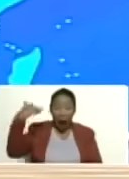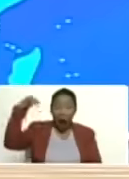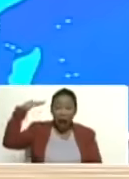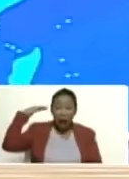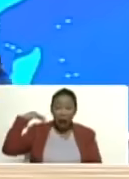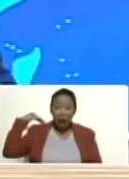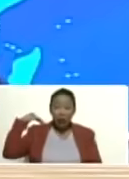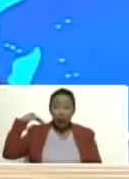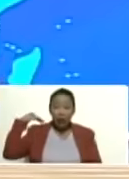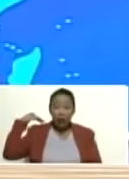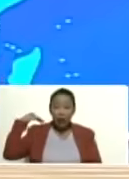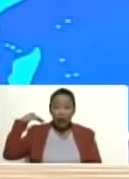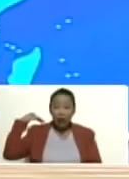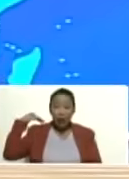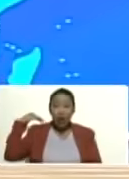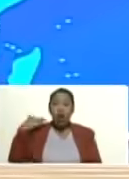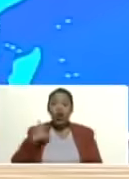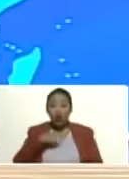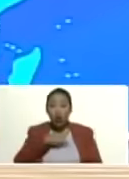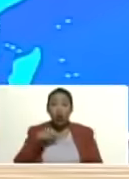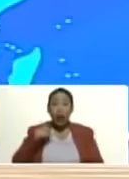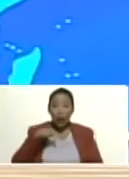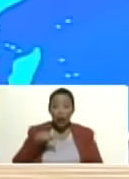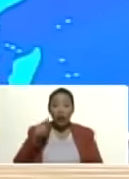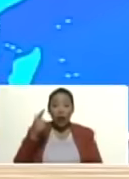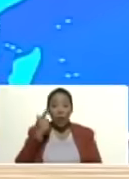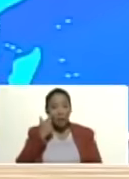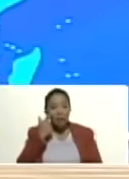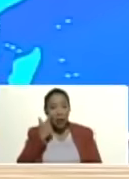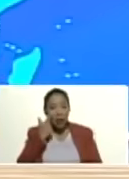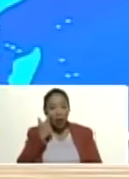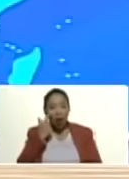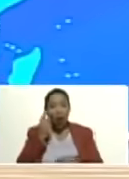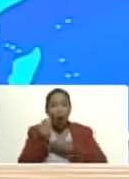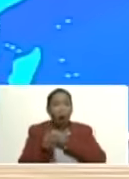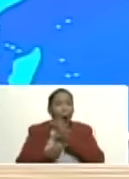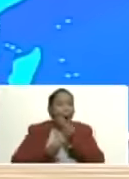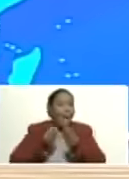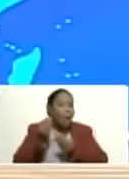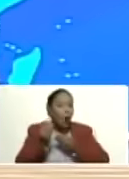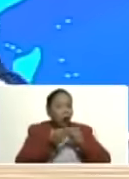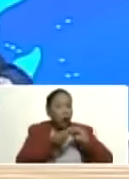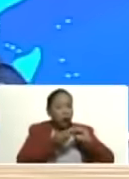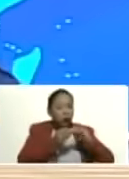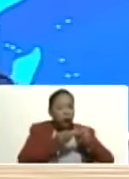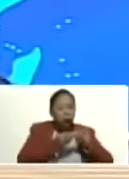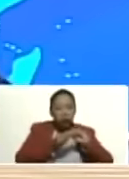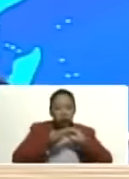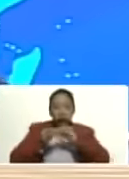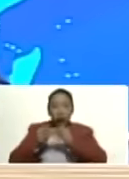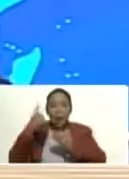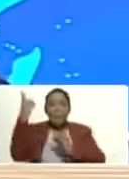nosotros que resaltar la conformación para